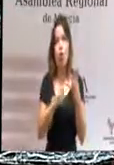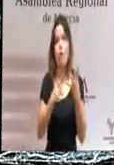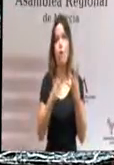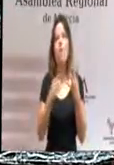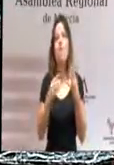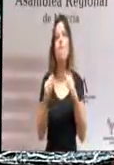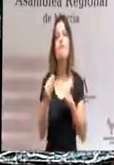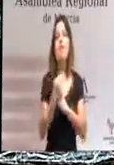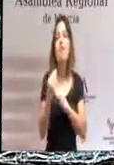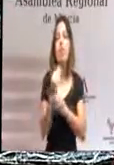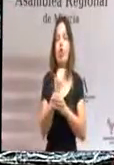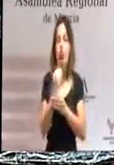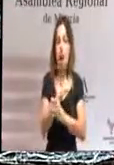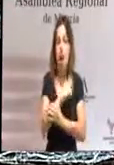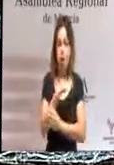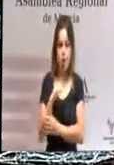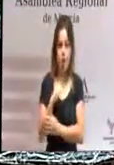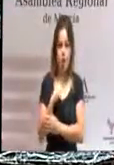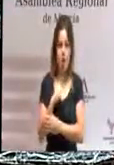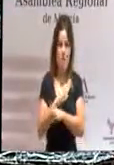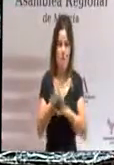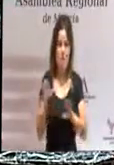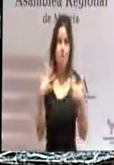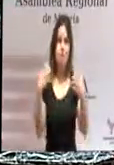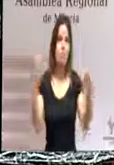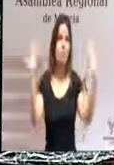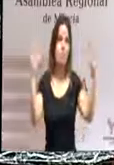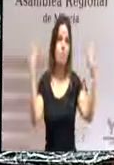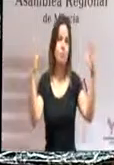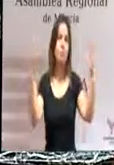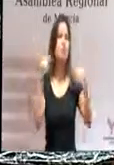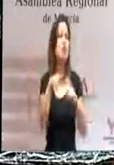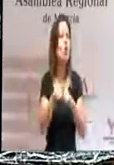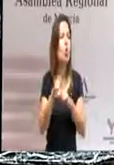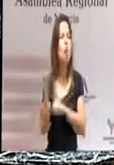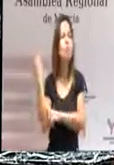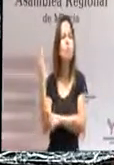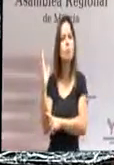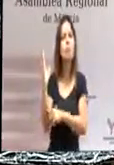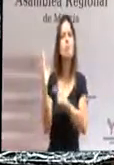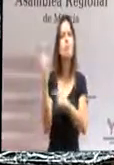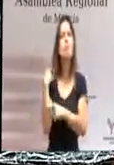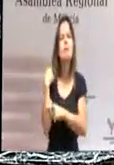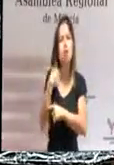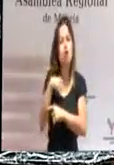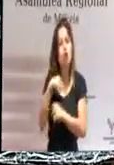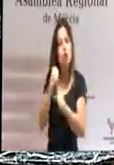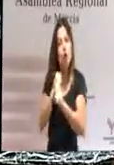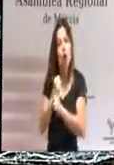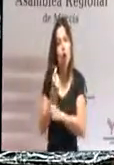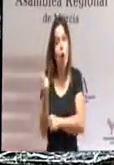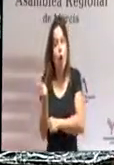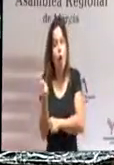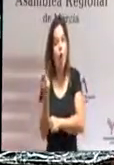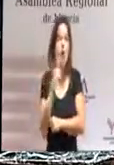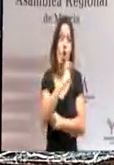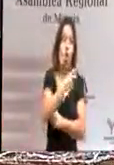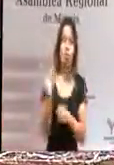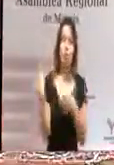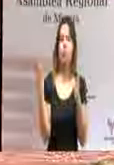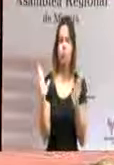financiación autonómica. Esto es el reflejo de lo que nos hemos dedicado unos y se han dedicado